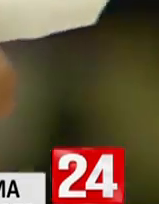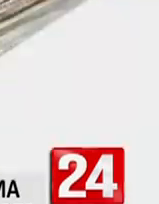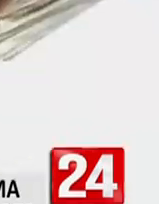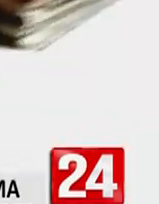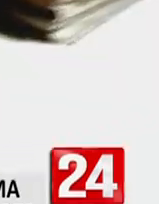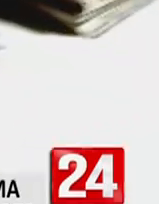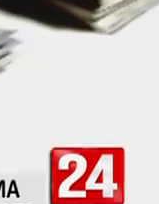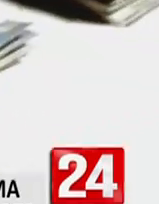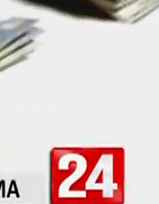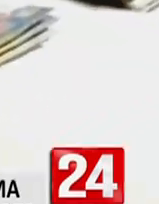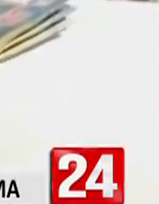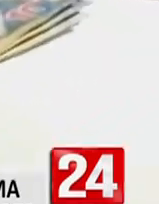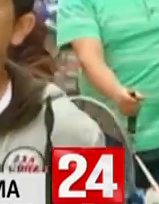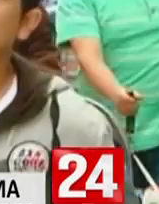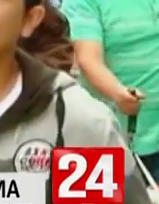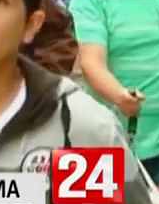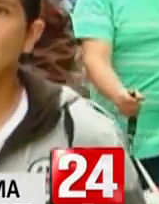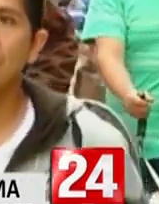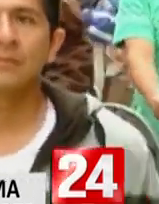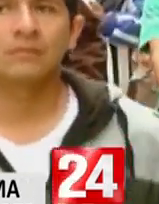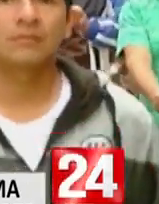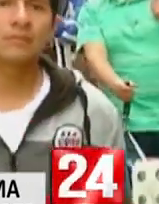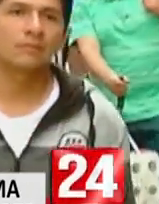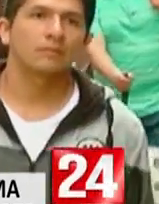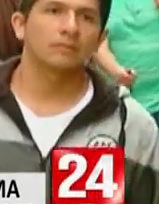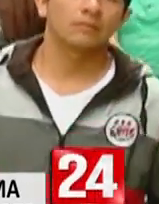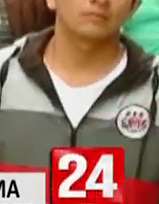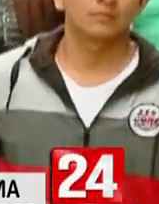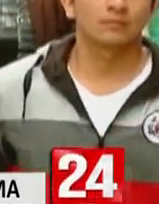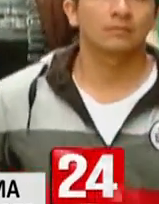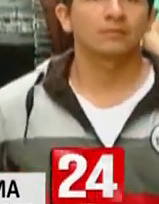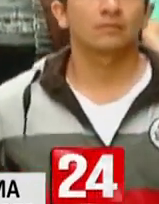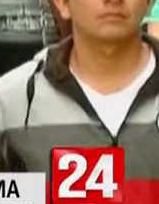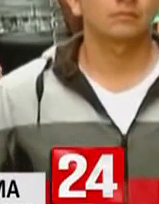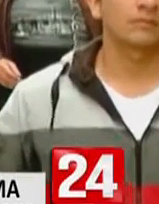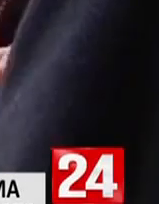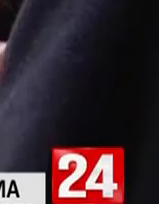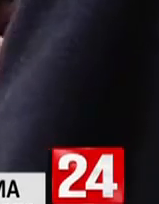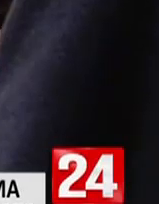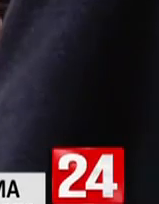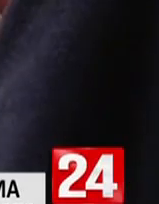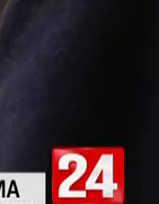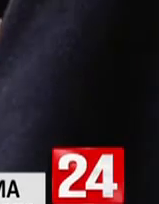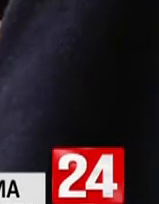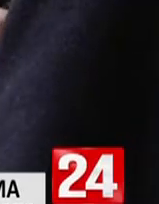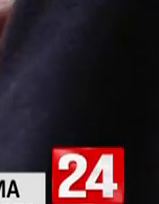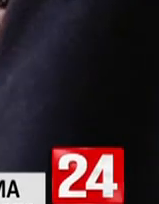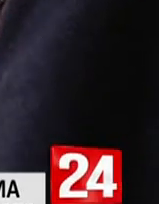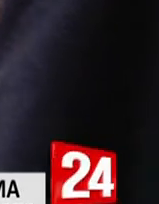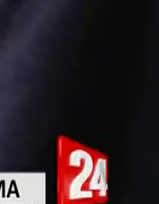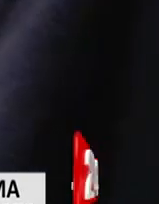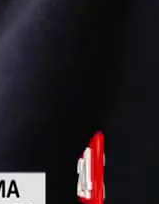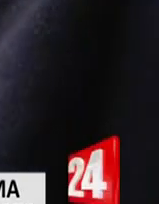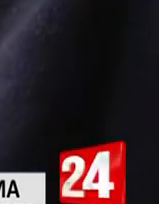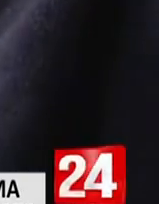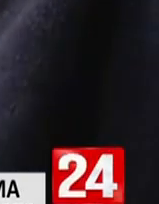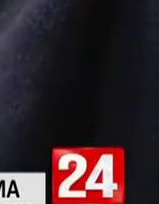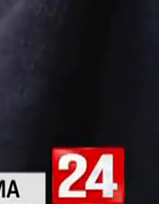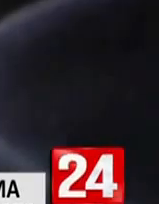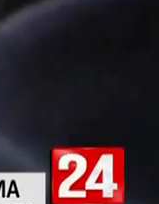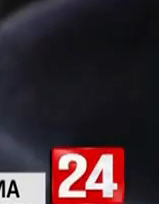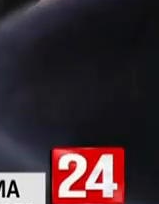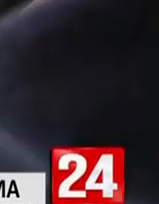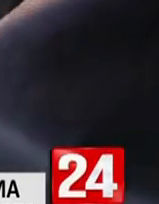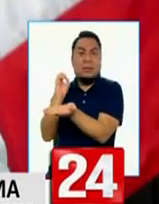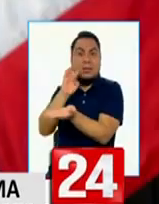4.300 soles del Fondo de los Pensionistas de la ONP. El mandatario aseguró que el Ejecutivo presentó un proyecto de ley sobre el tema